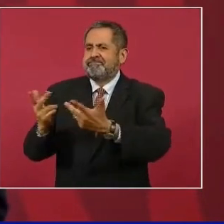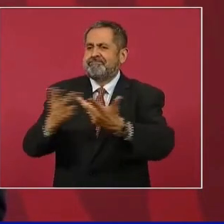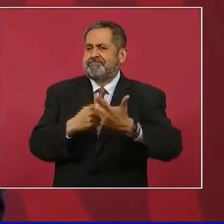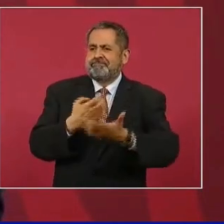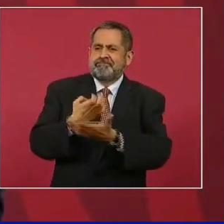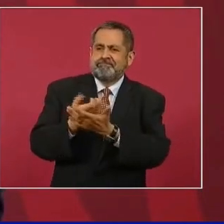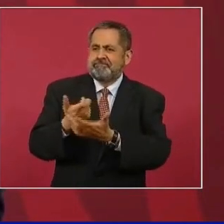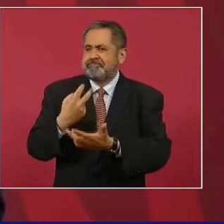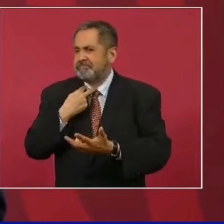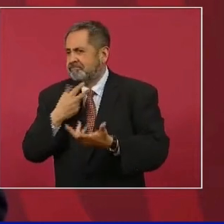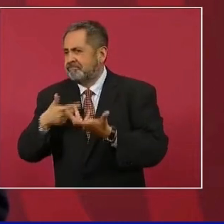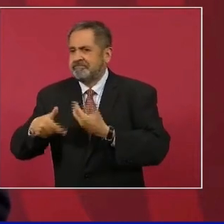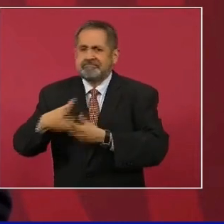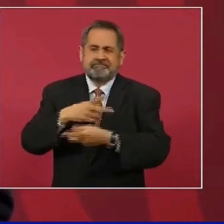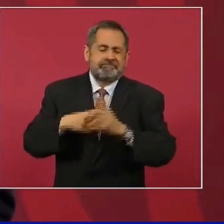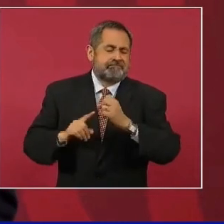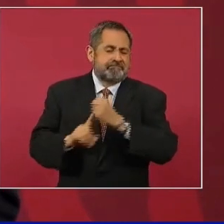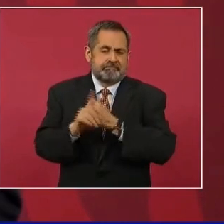económica y social.